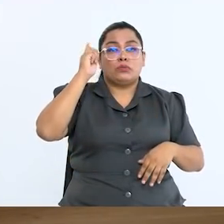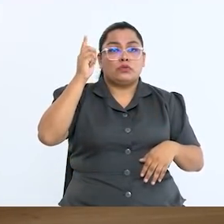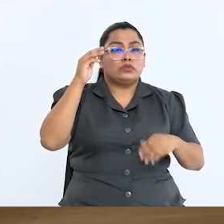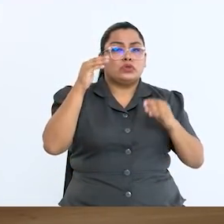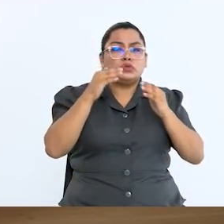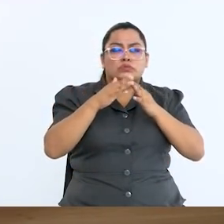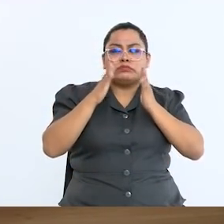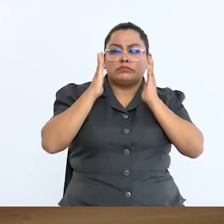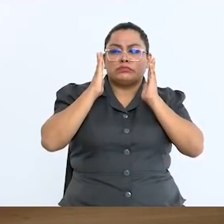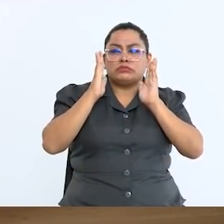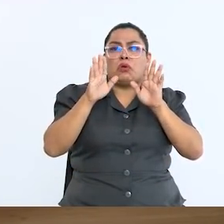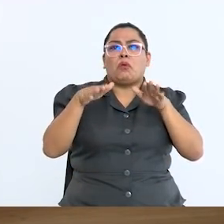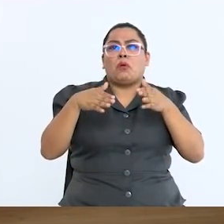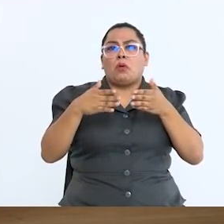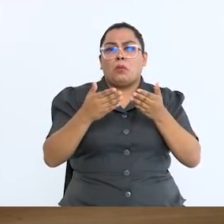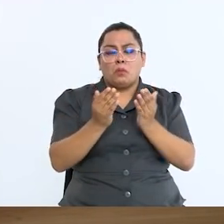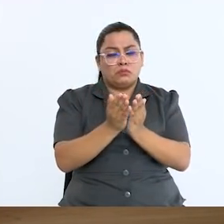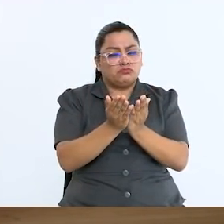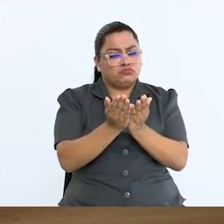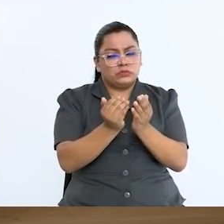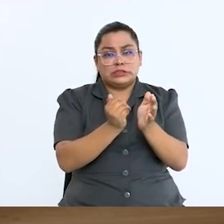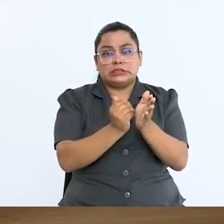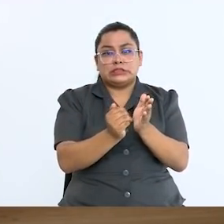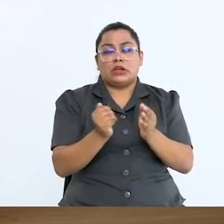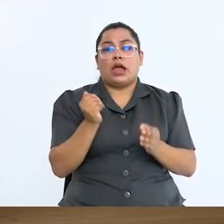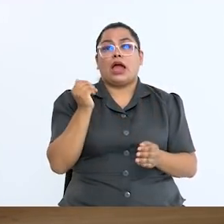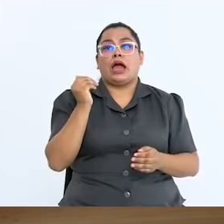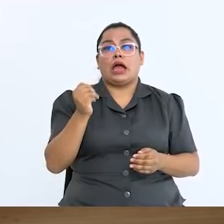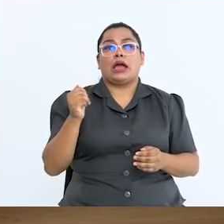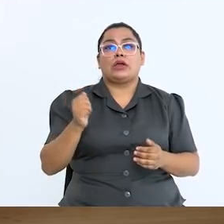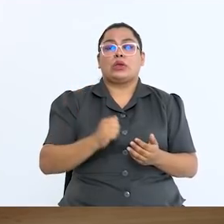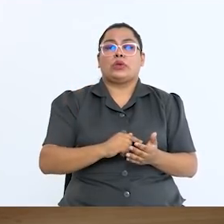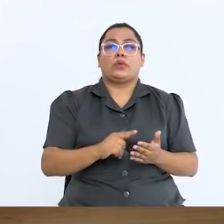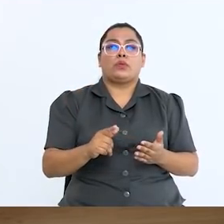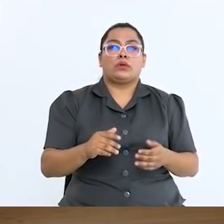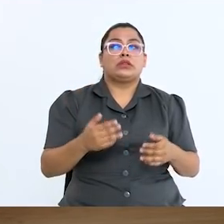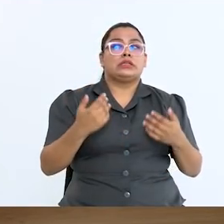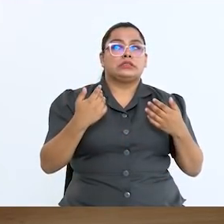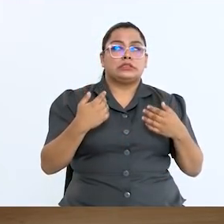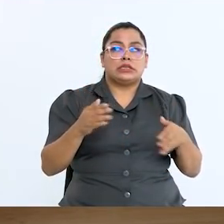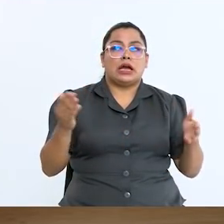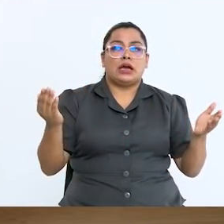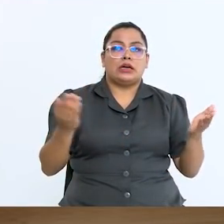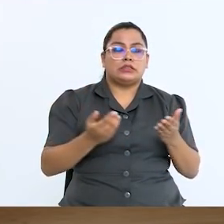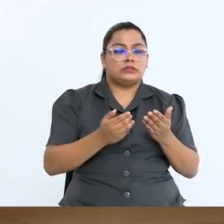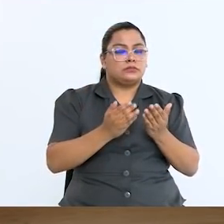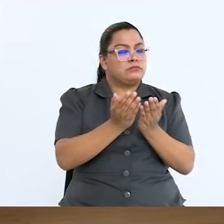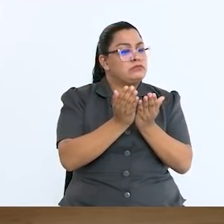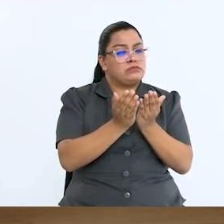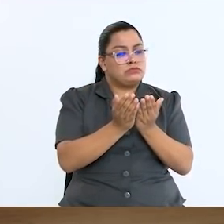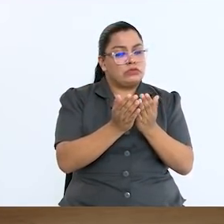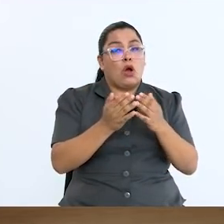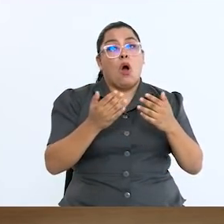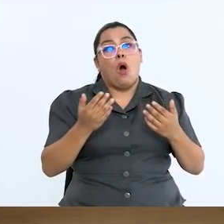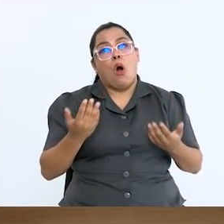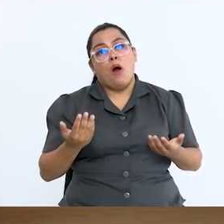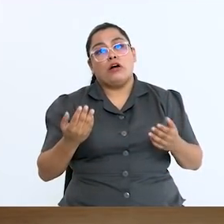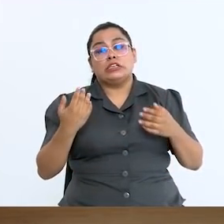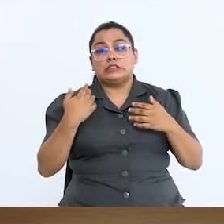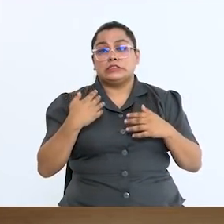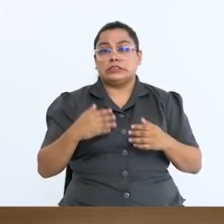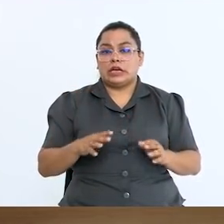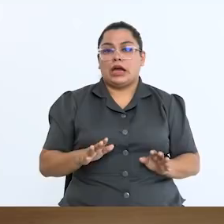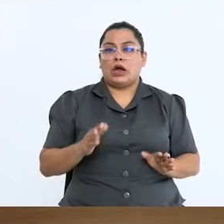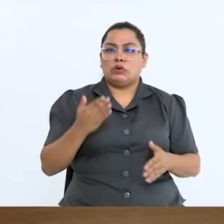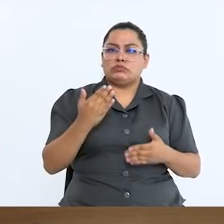tiene que estar pendiente de cómo recibe los niños al principio del año escolar, si ya realizan una lectura emergente o ya están en